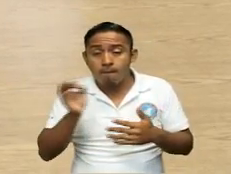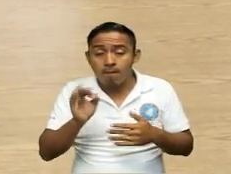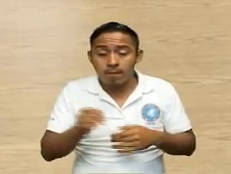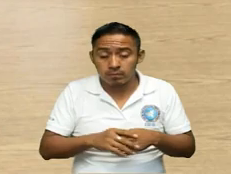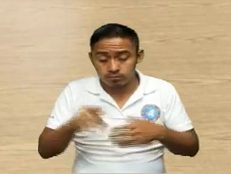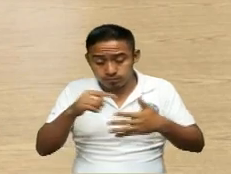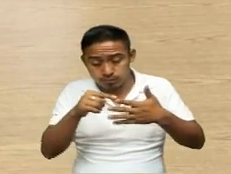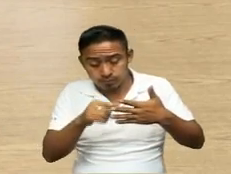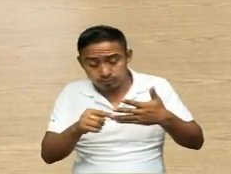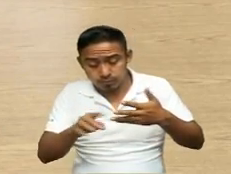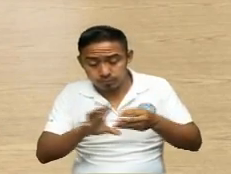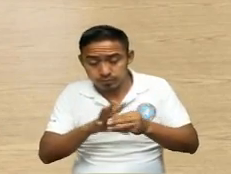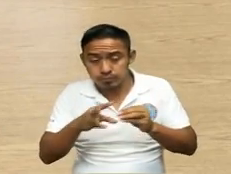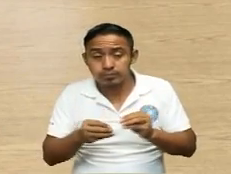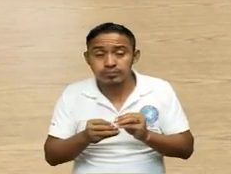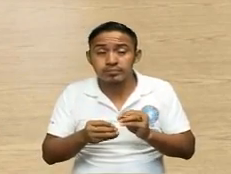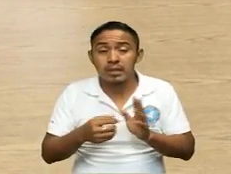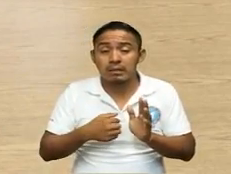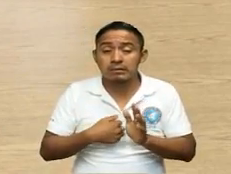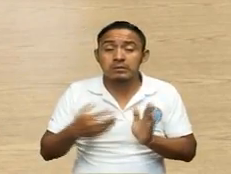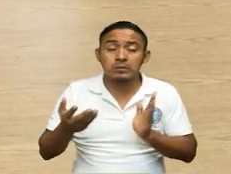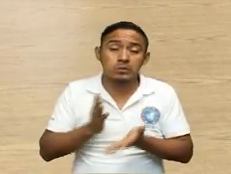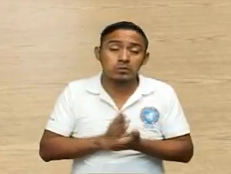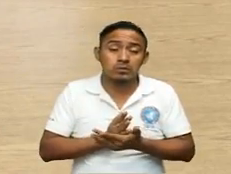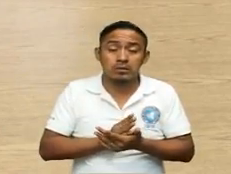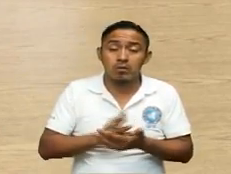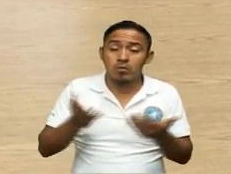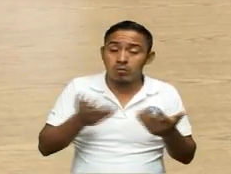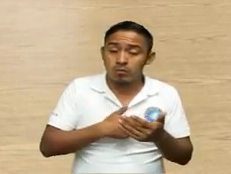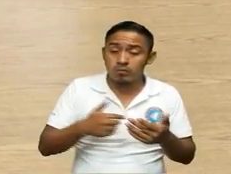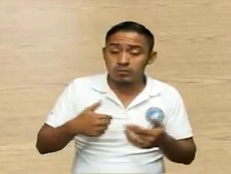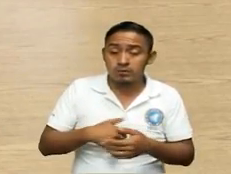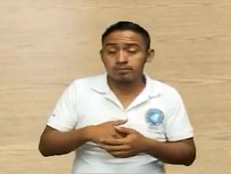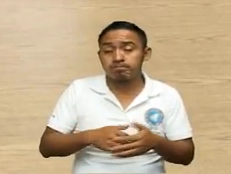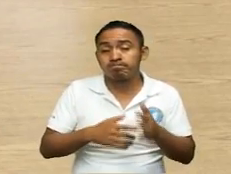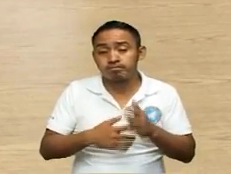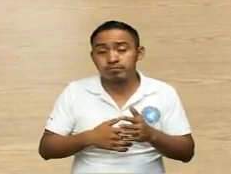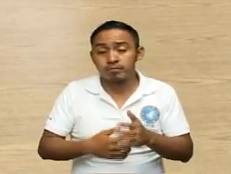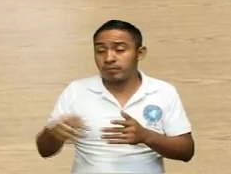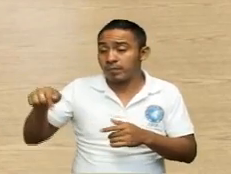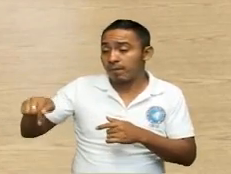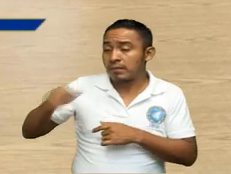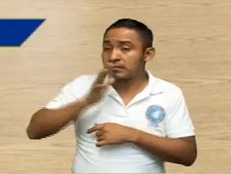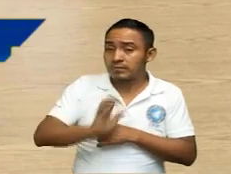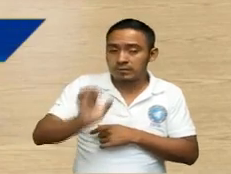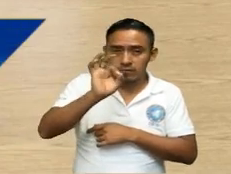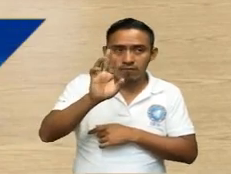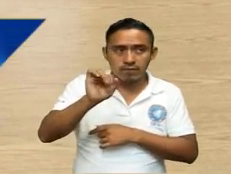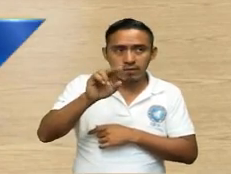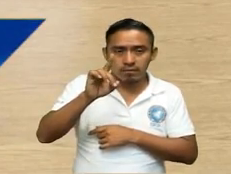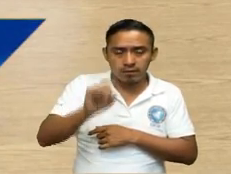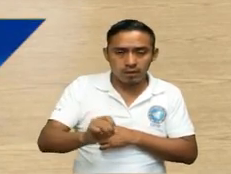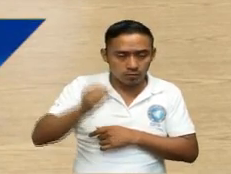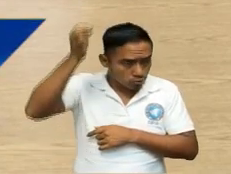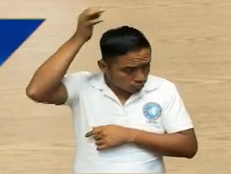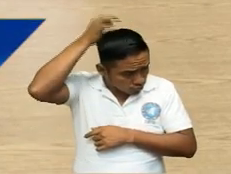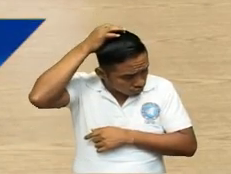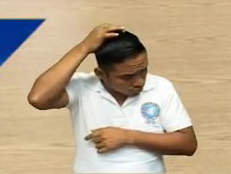eso se suma y uno elige el tratamiento más adecuado. En el caso, por ejemplo, de Fernando, que es el que tenía la tiña de la